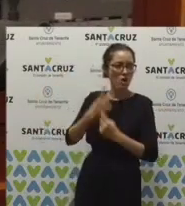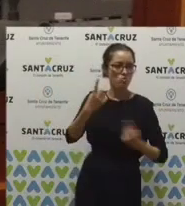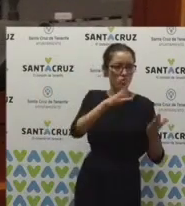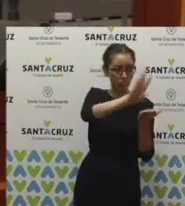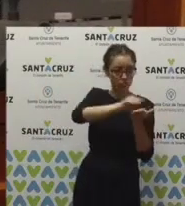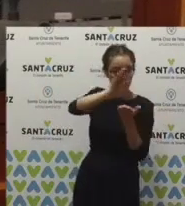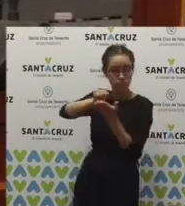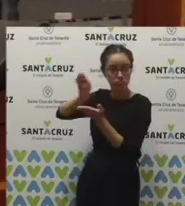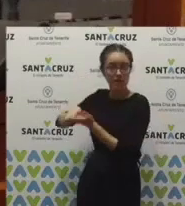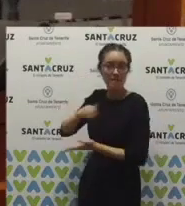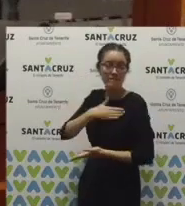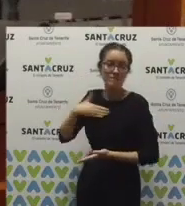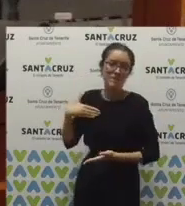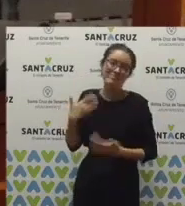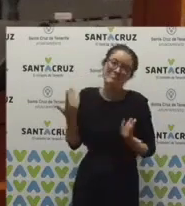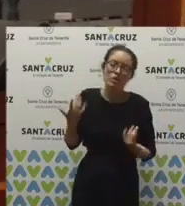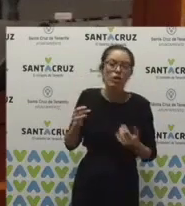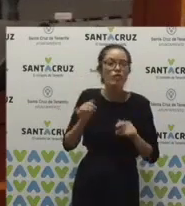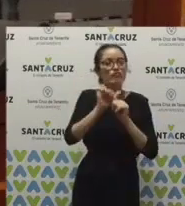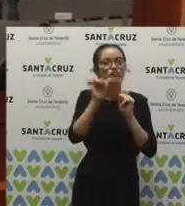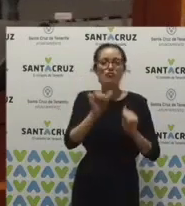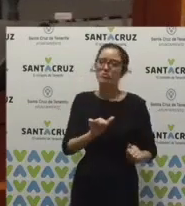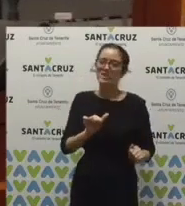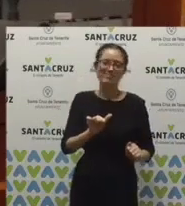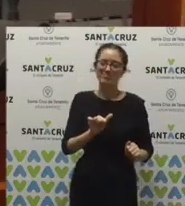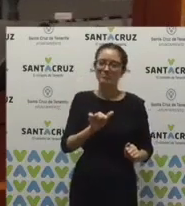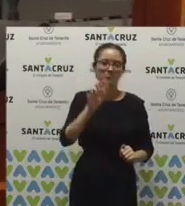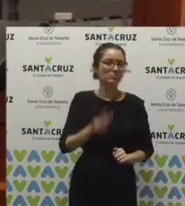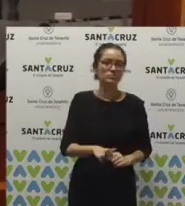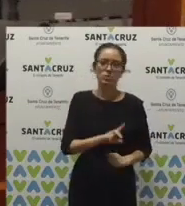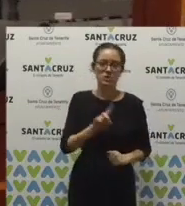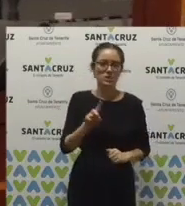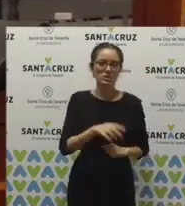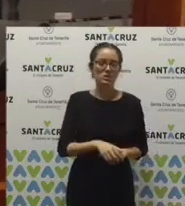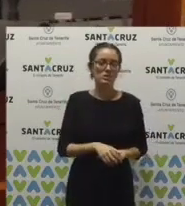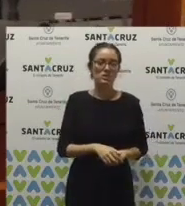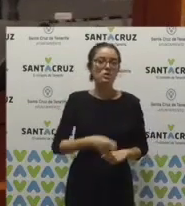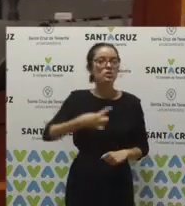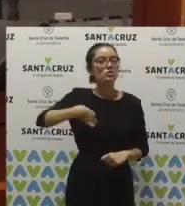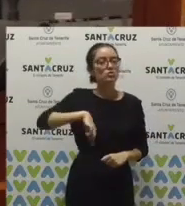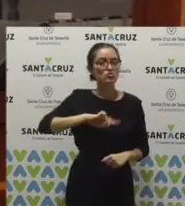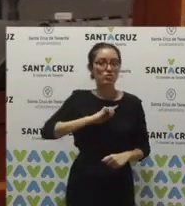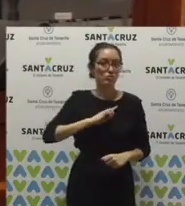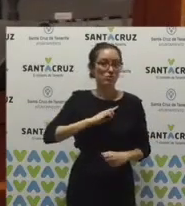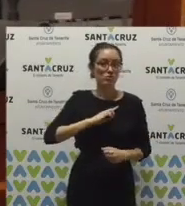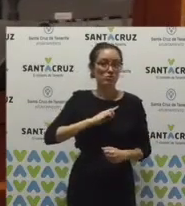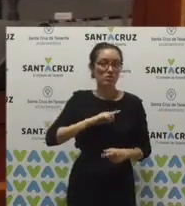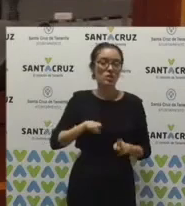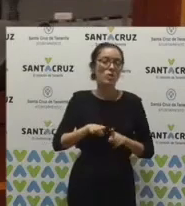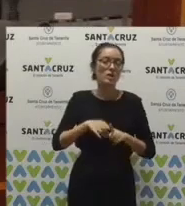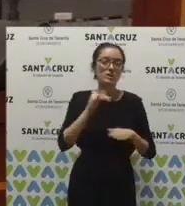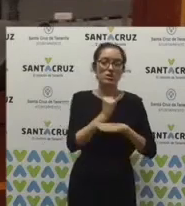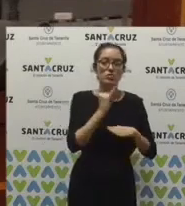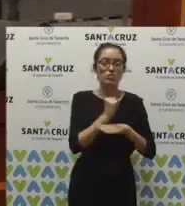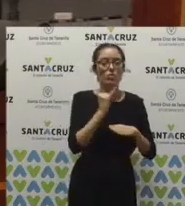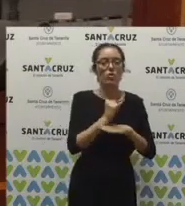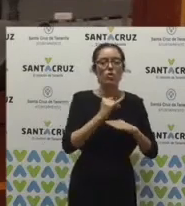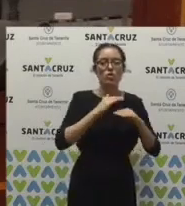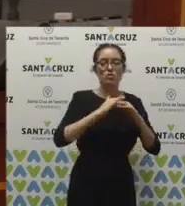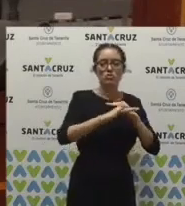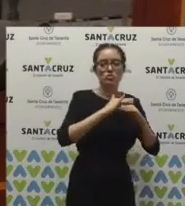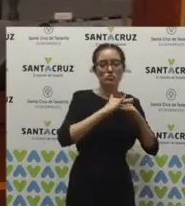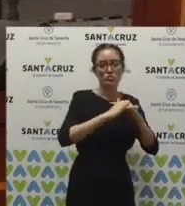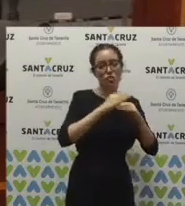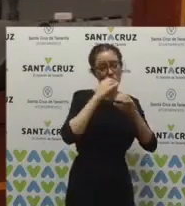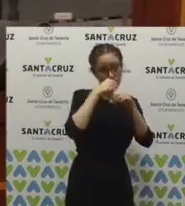no es la fórmula de si es difícilmente no tenemos capacidad para exigirle al instituto oceanográfico español que en cuatro meses